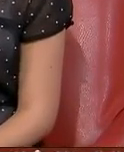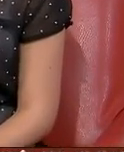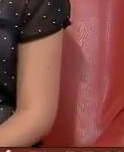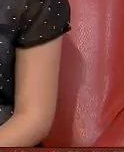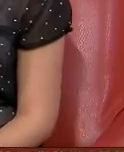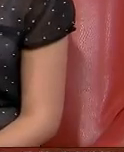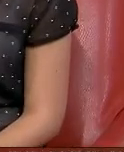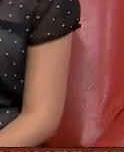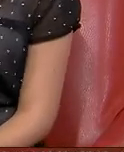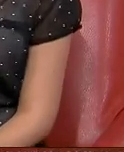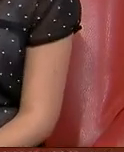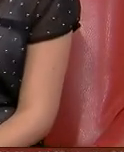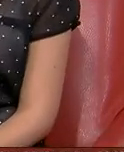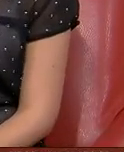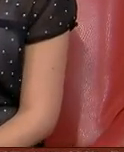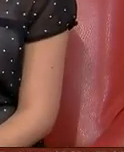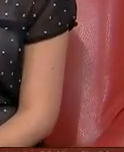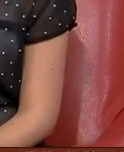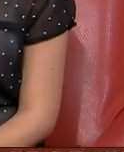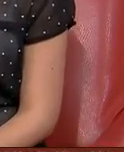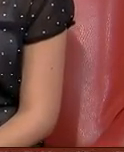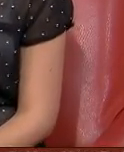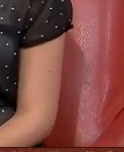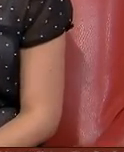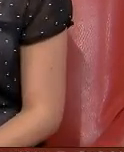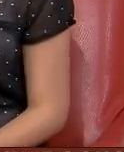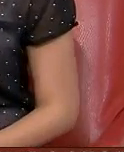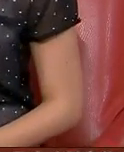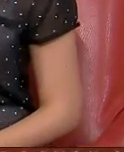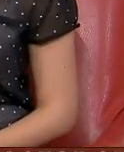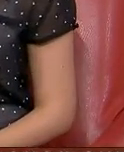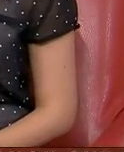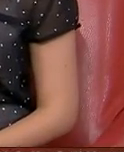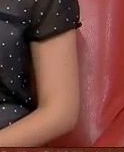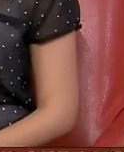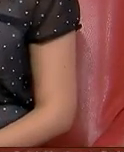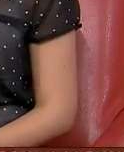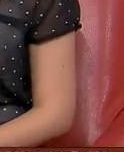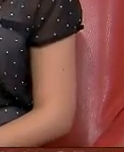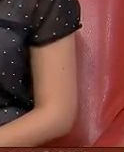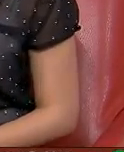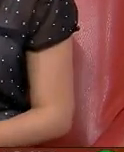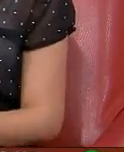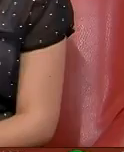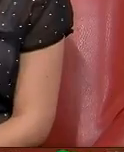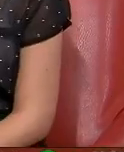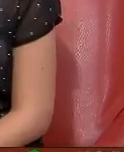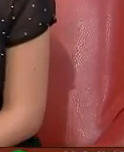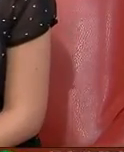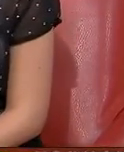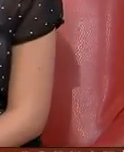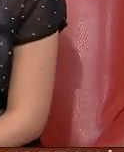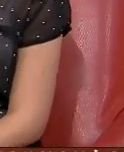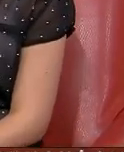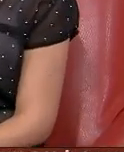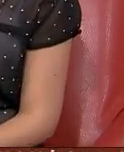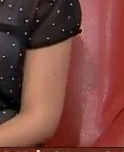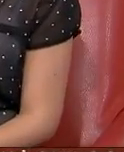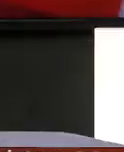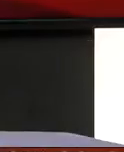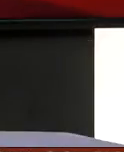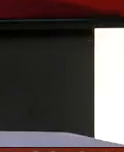Google pues quiere ayudarnos, darnos un empujoncito para lograr las metas, así que les recomiendo que la bajen. Esta es la información, que tengan excelente